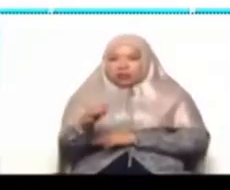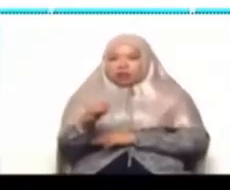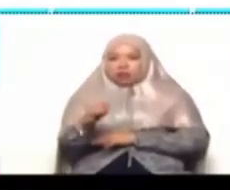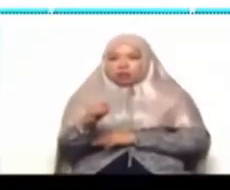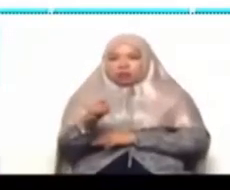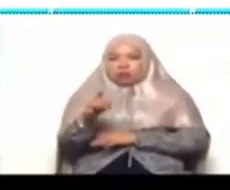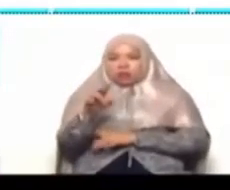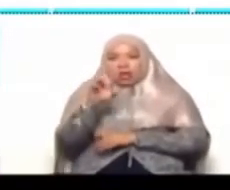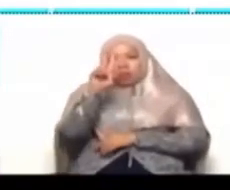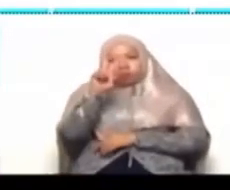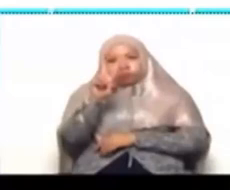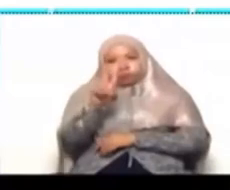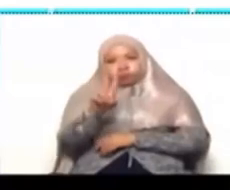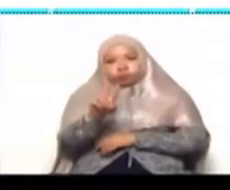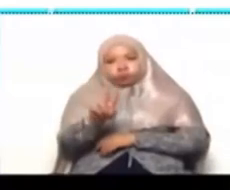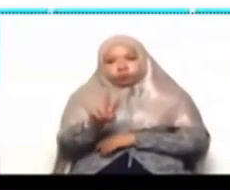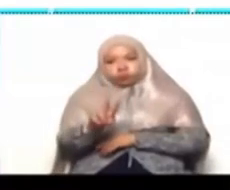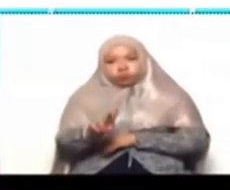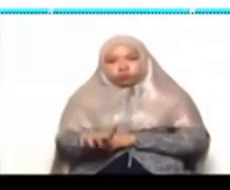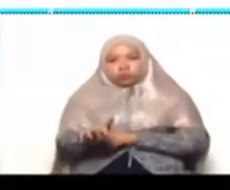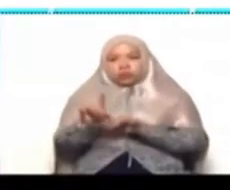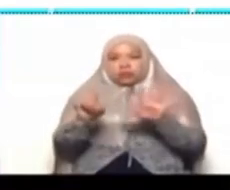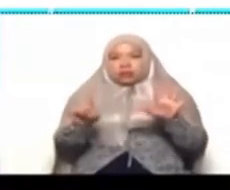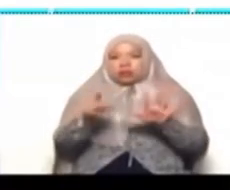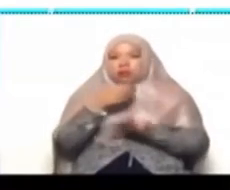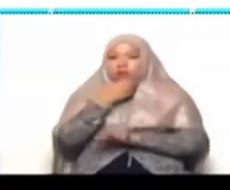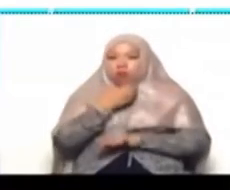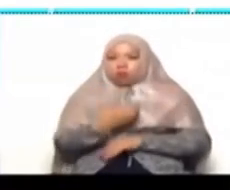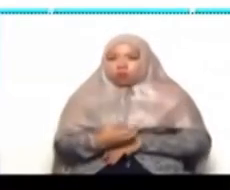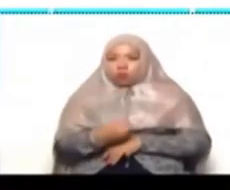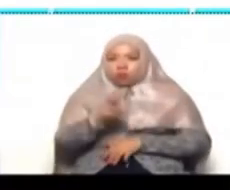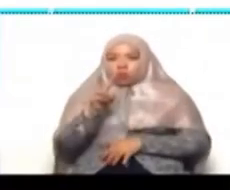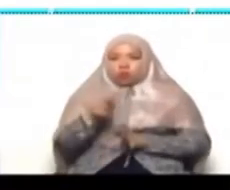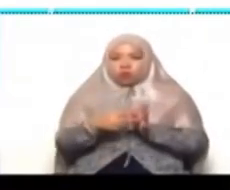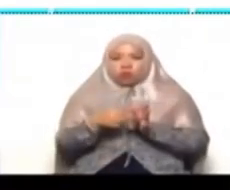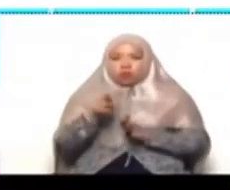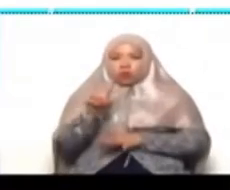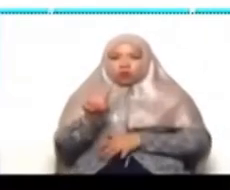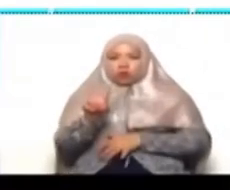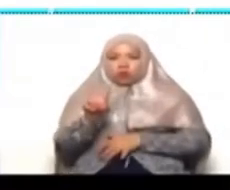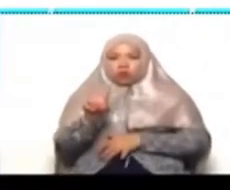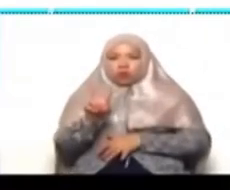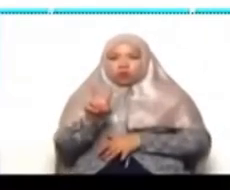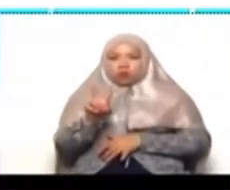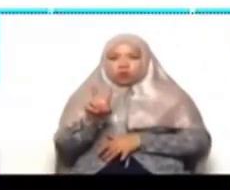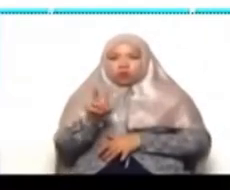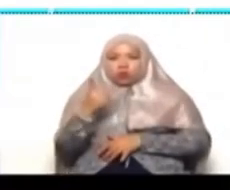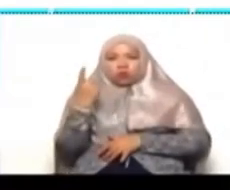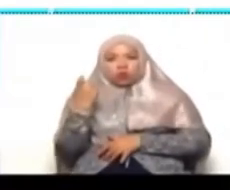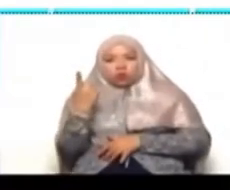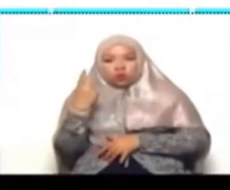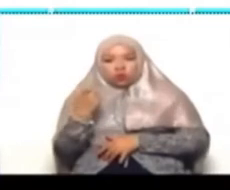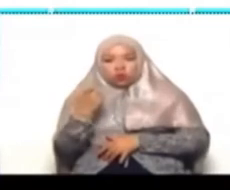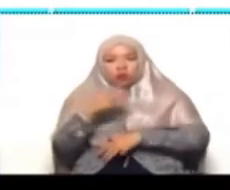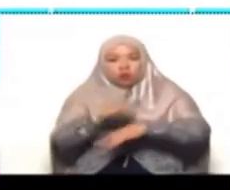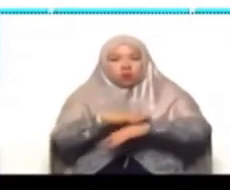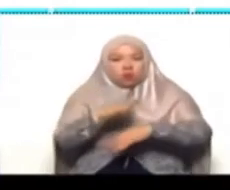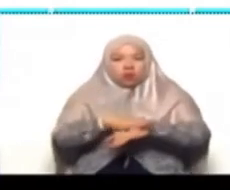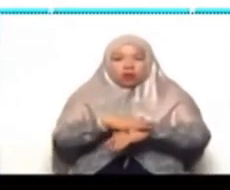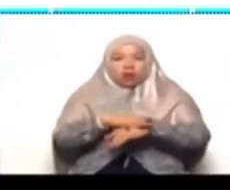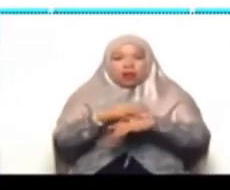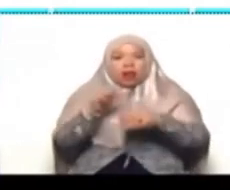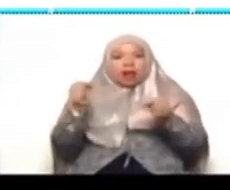durante muchos días. Y el 6 de diciembre de 2002 era evidente que les había fracasado el llamado a huelga